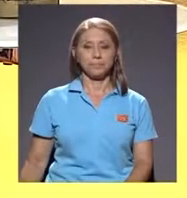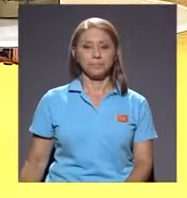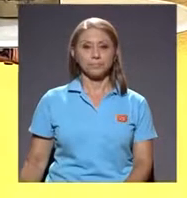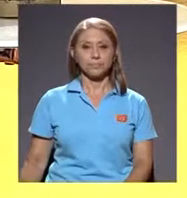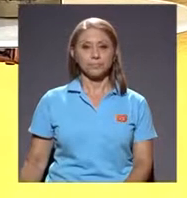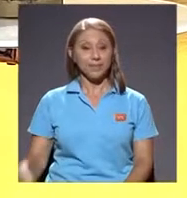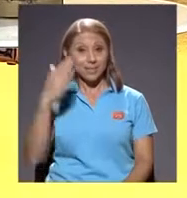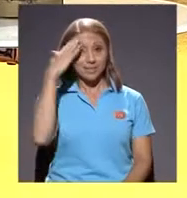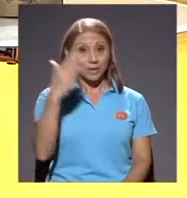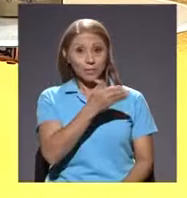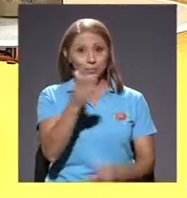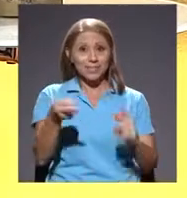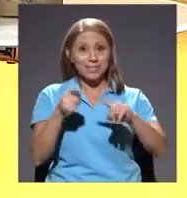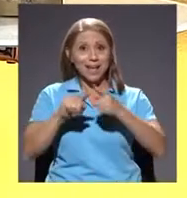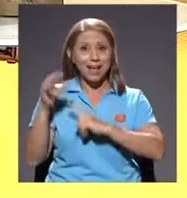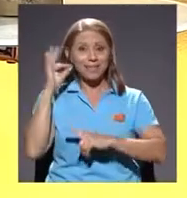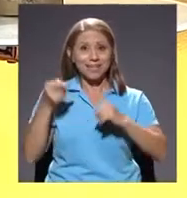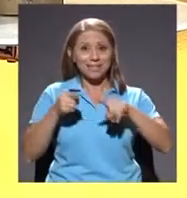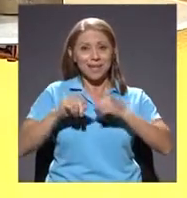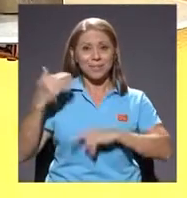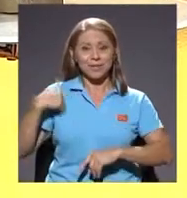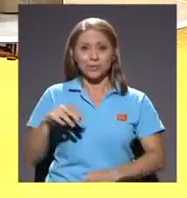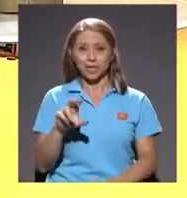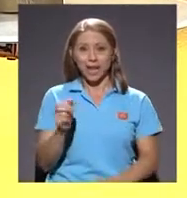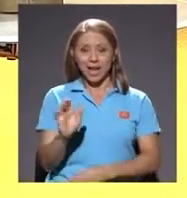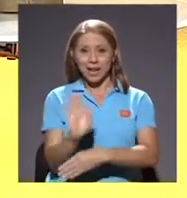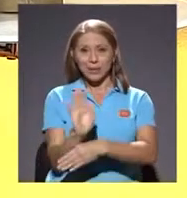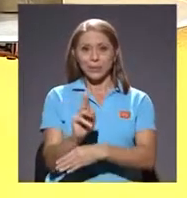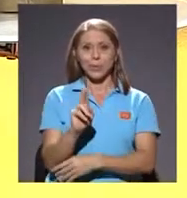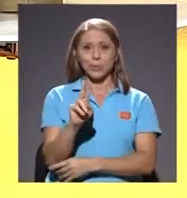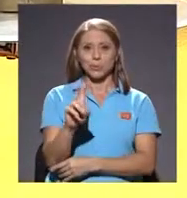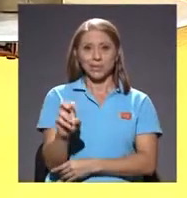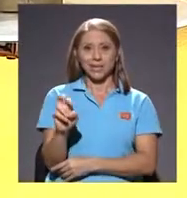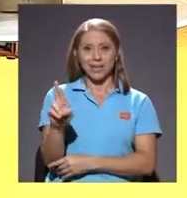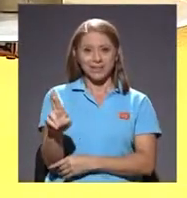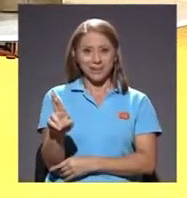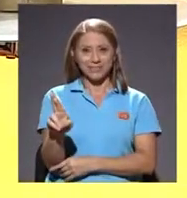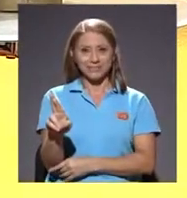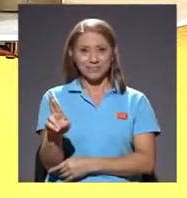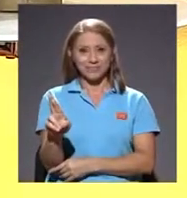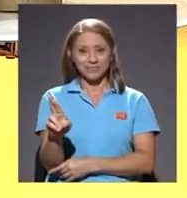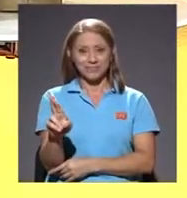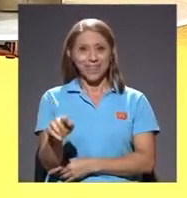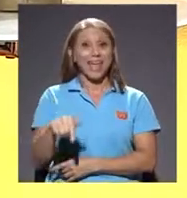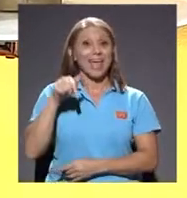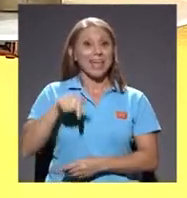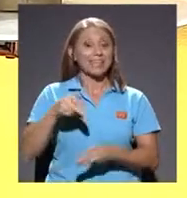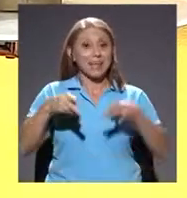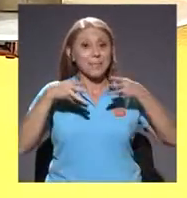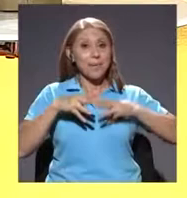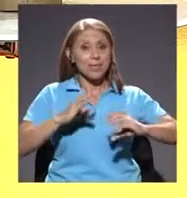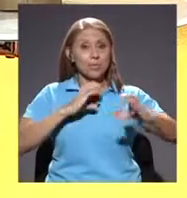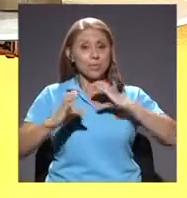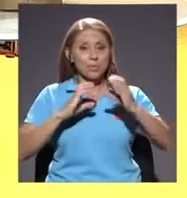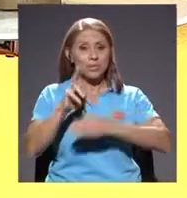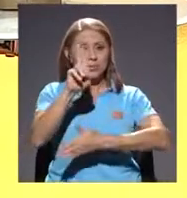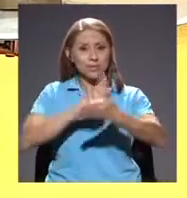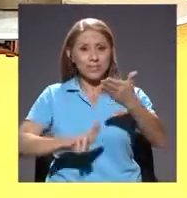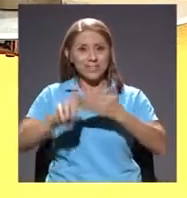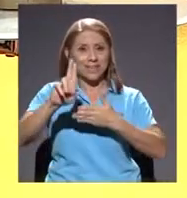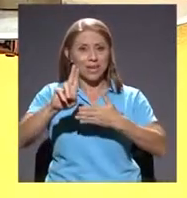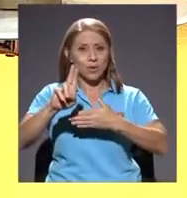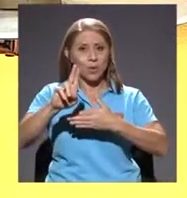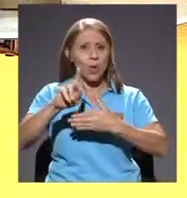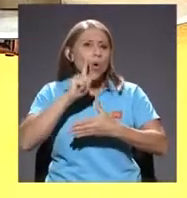los saludamos amigas y amigos de canal user este medio universitario que se paga